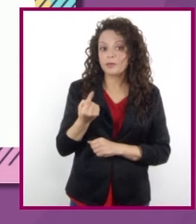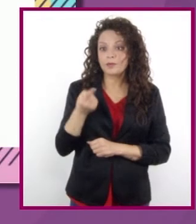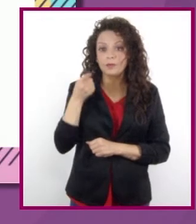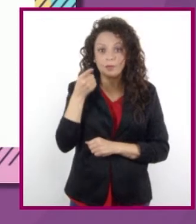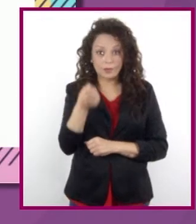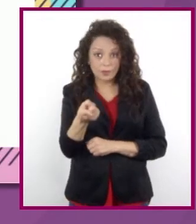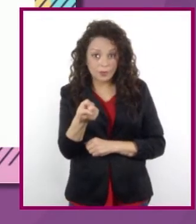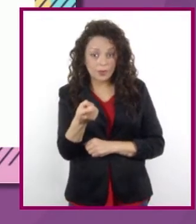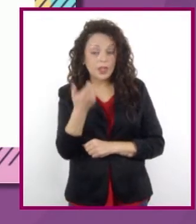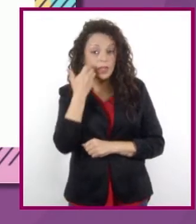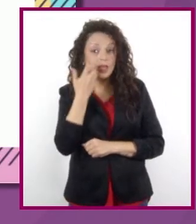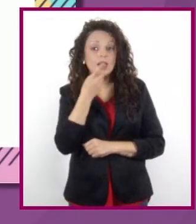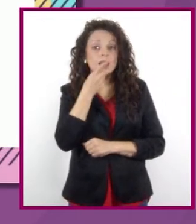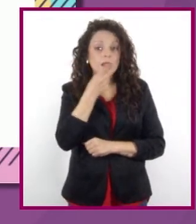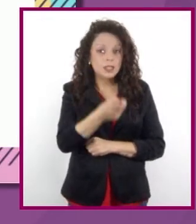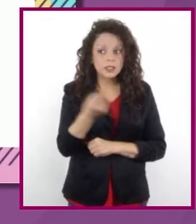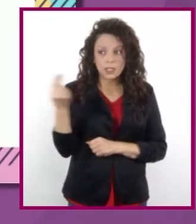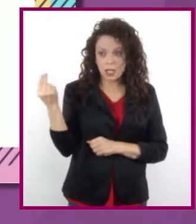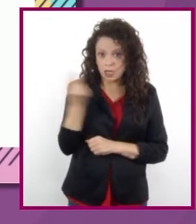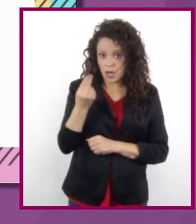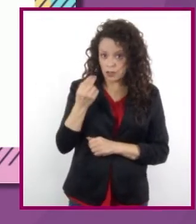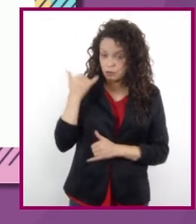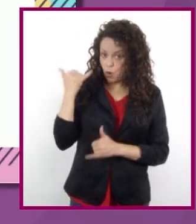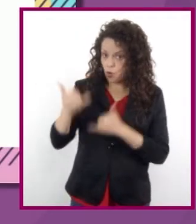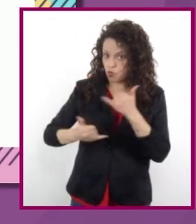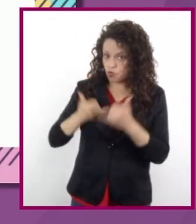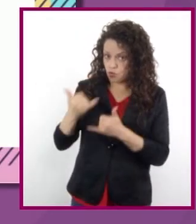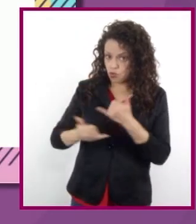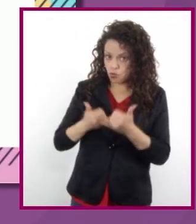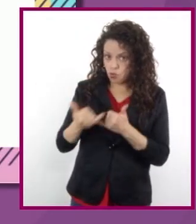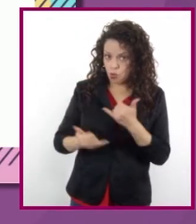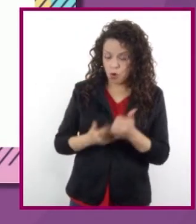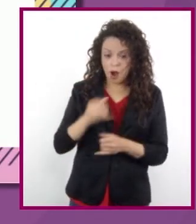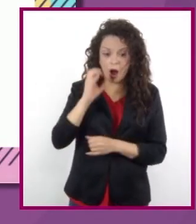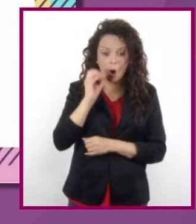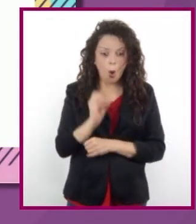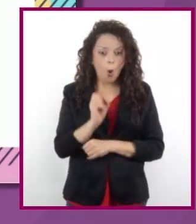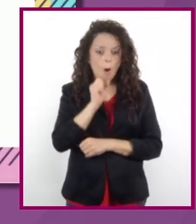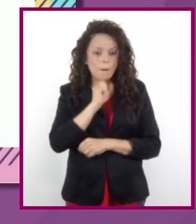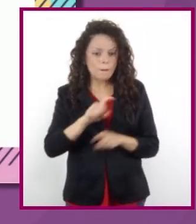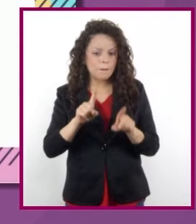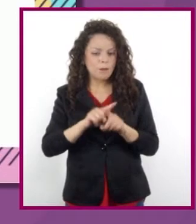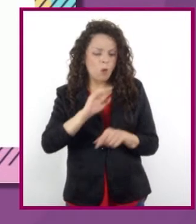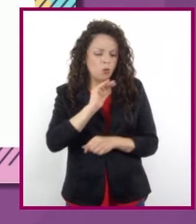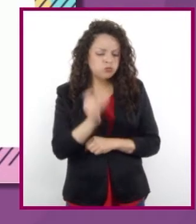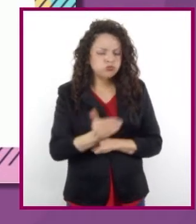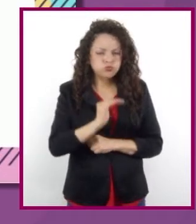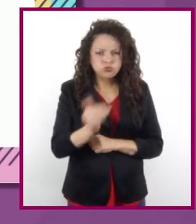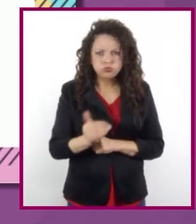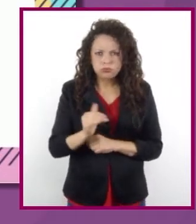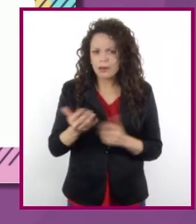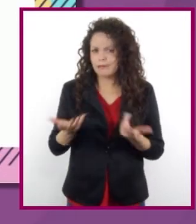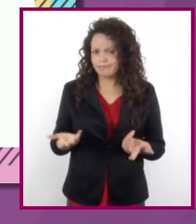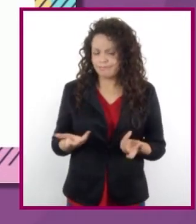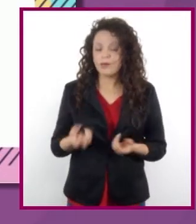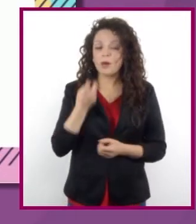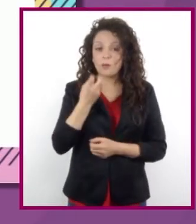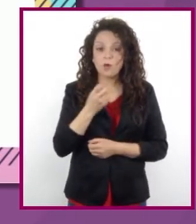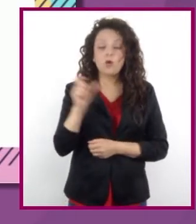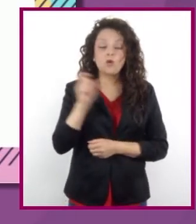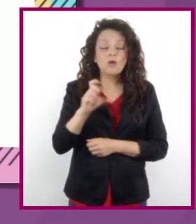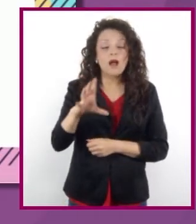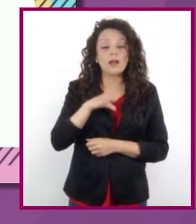no significa que no requieran del juego o de los mimos. Así que cuantas veces haya quien se dé el